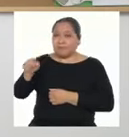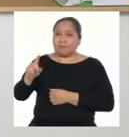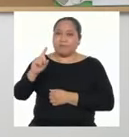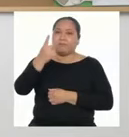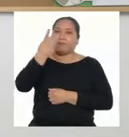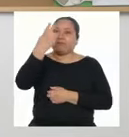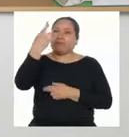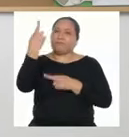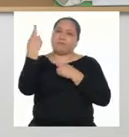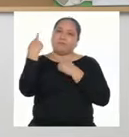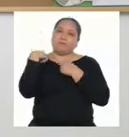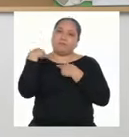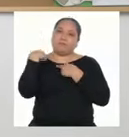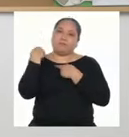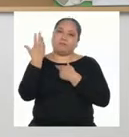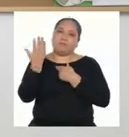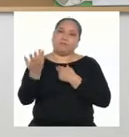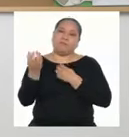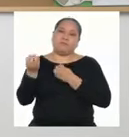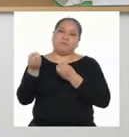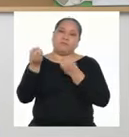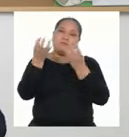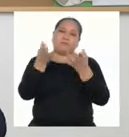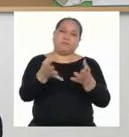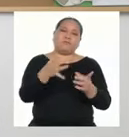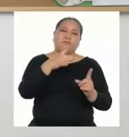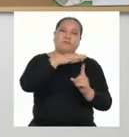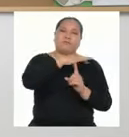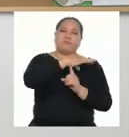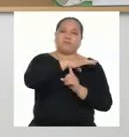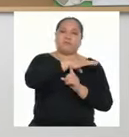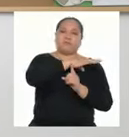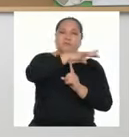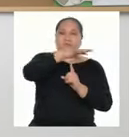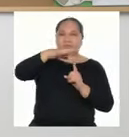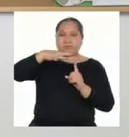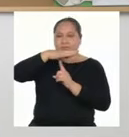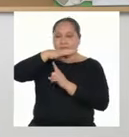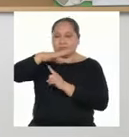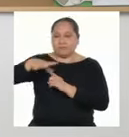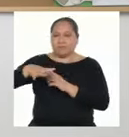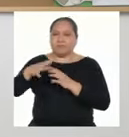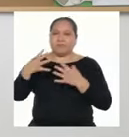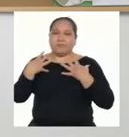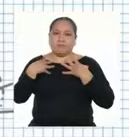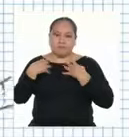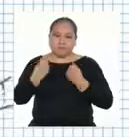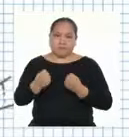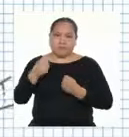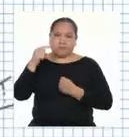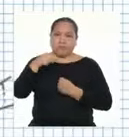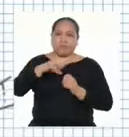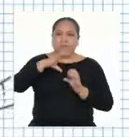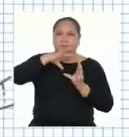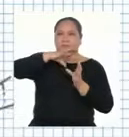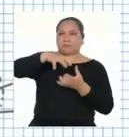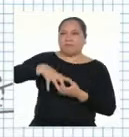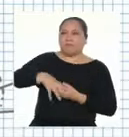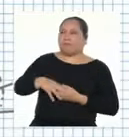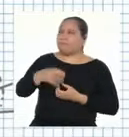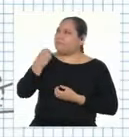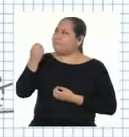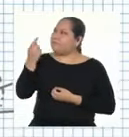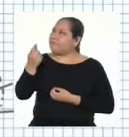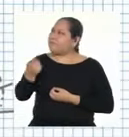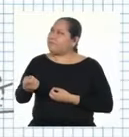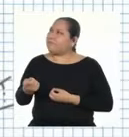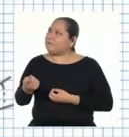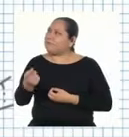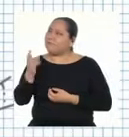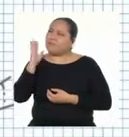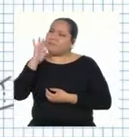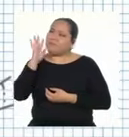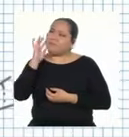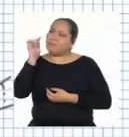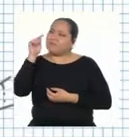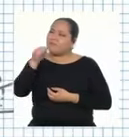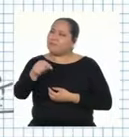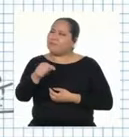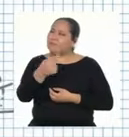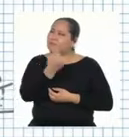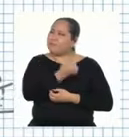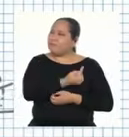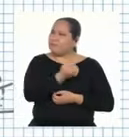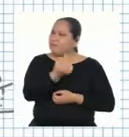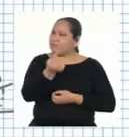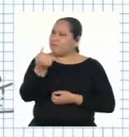único responsable de generar un ambiente saludable en la tierra. ¿Cómo ocurrirá este tipo de contaminación